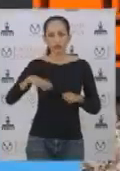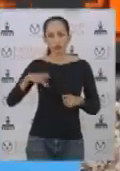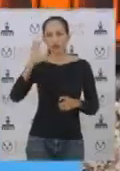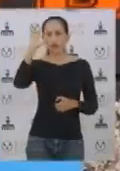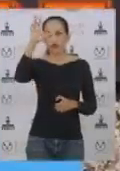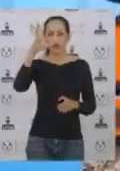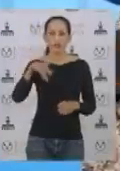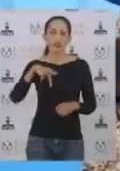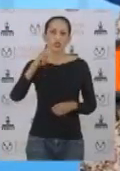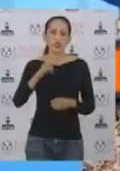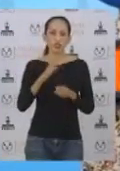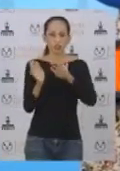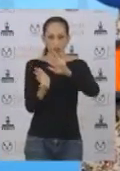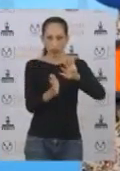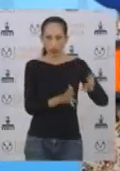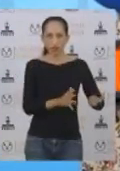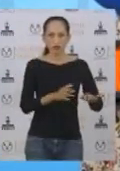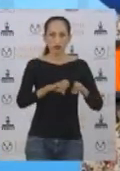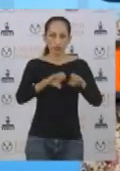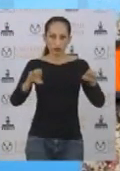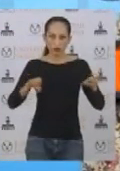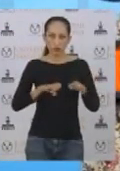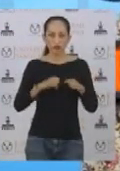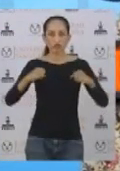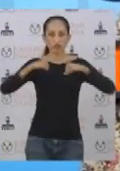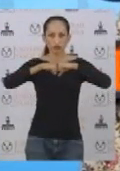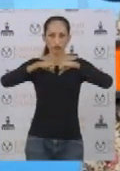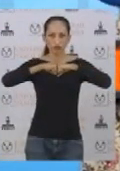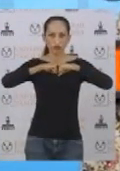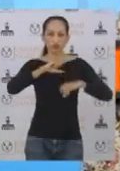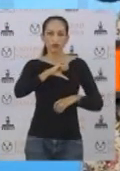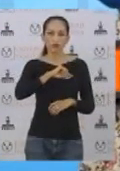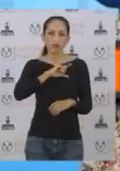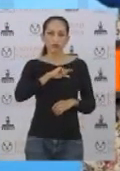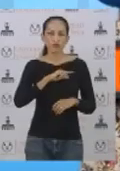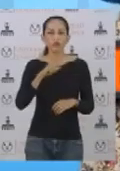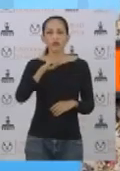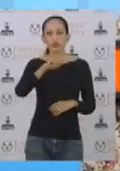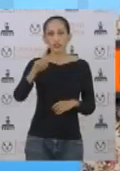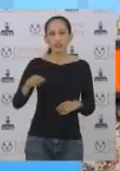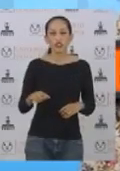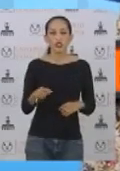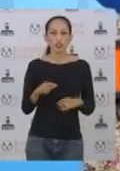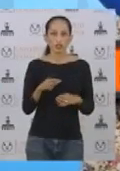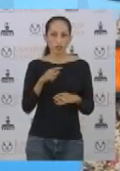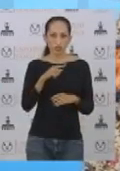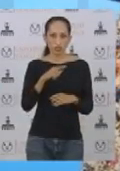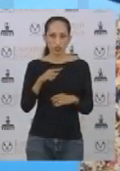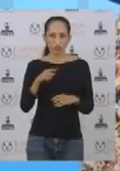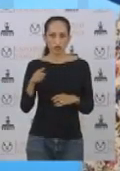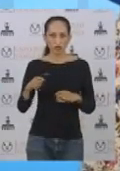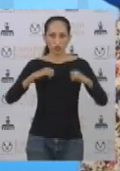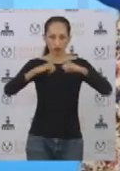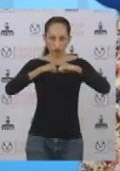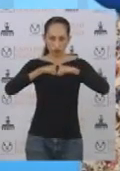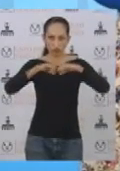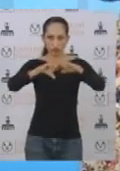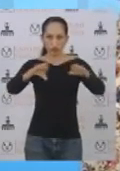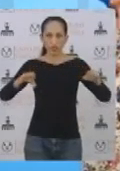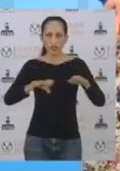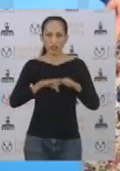Ahora pasamos con Correcaminos en el fútbol americano, en la intermedia. Y bueno, pues este equipo